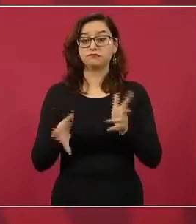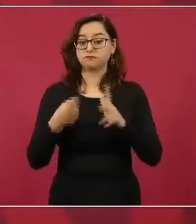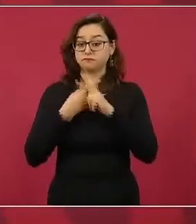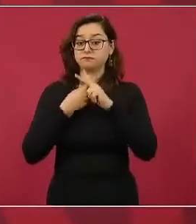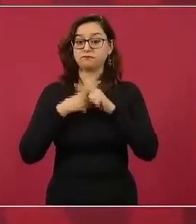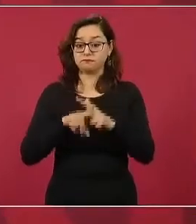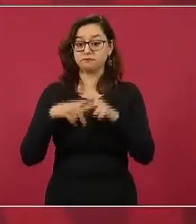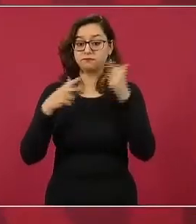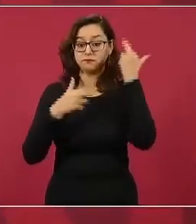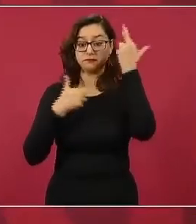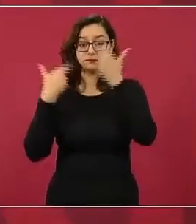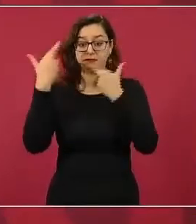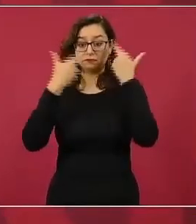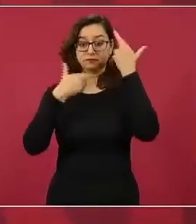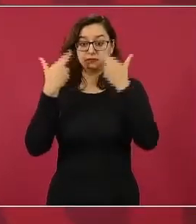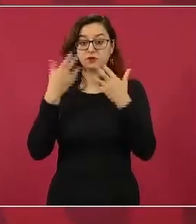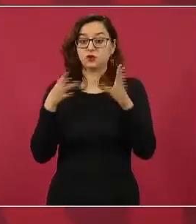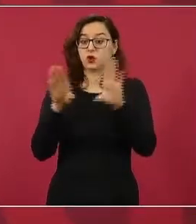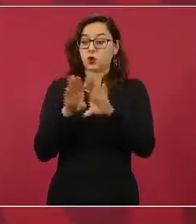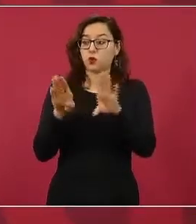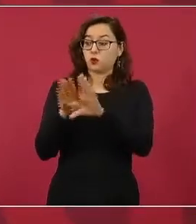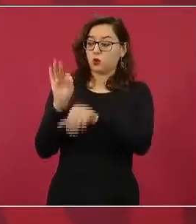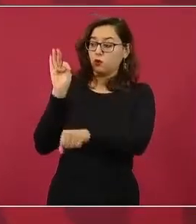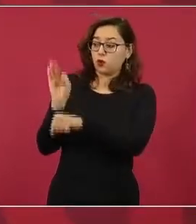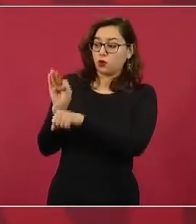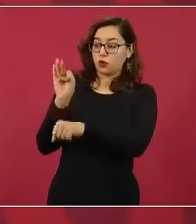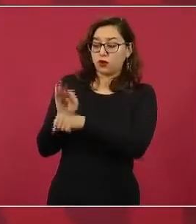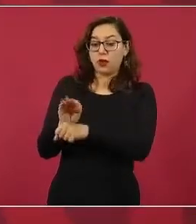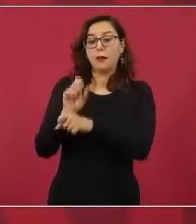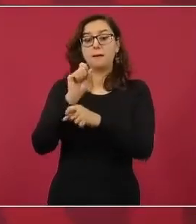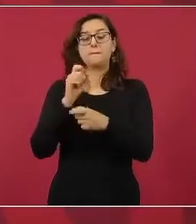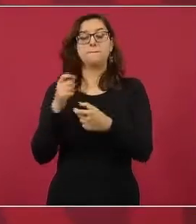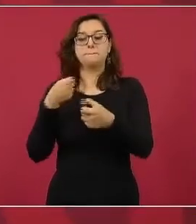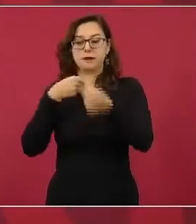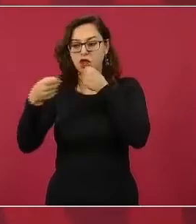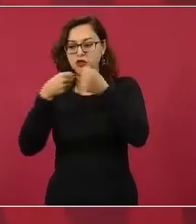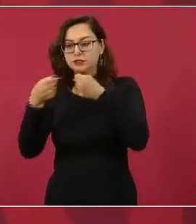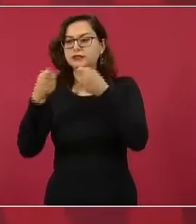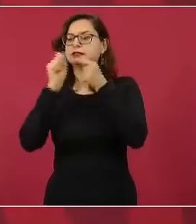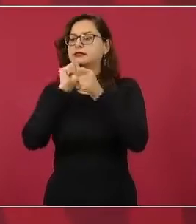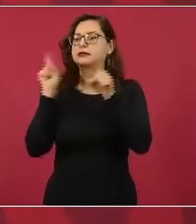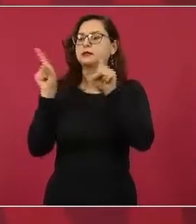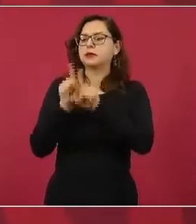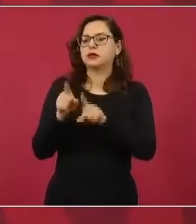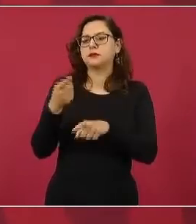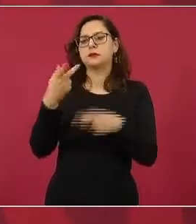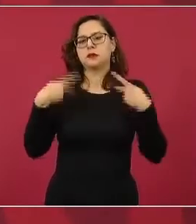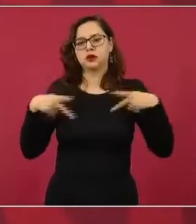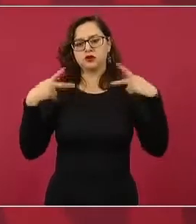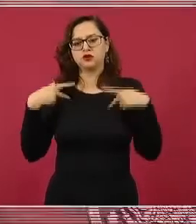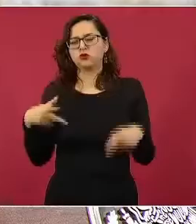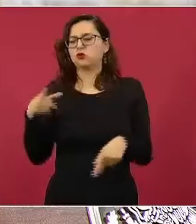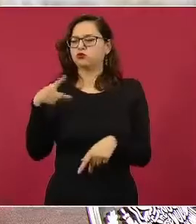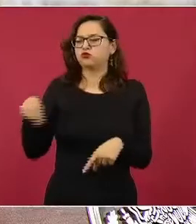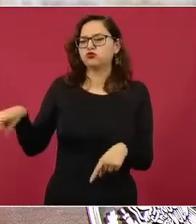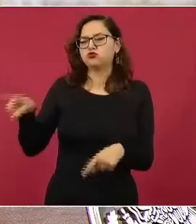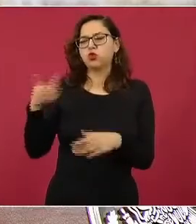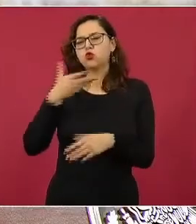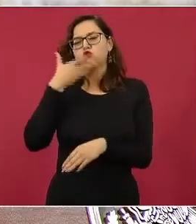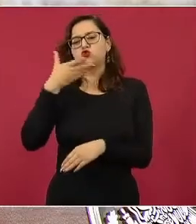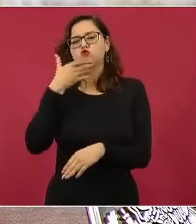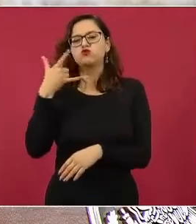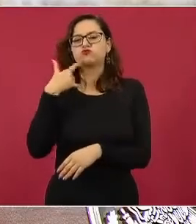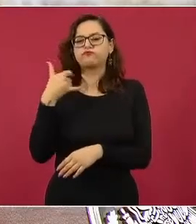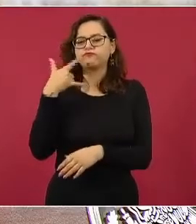los mecanismos estatales porque el federal no tiene la capacidad. Entonces, a partir de todas estas movilizaciones y del clamor de justicia que tenemos